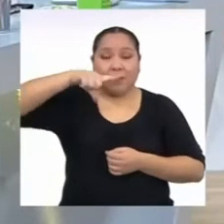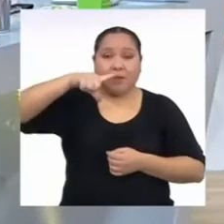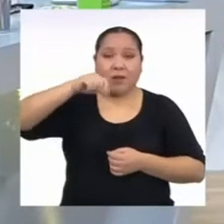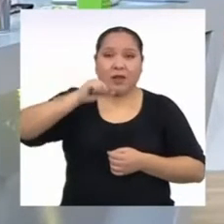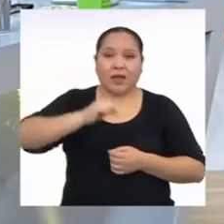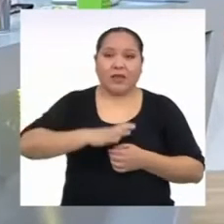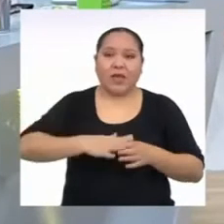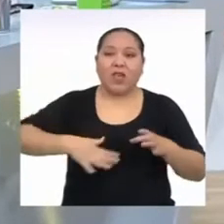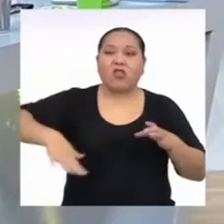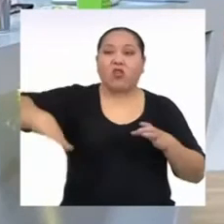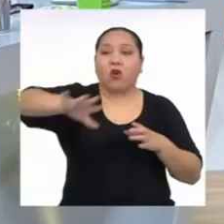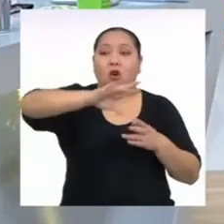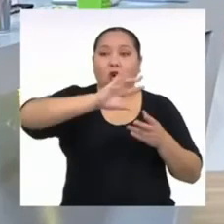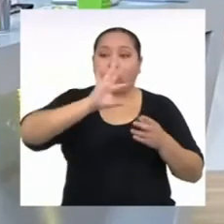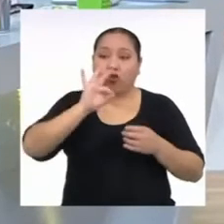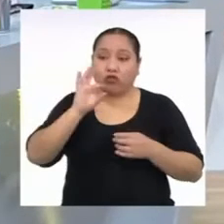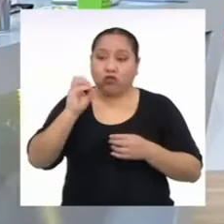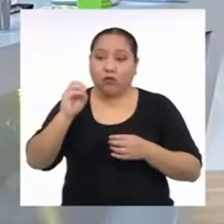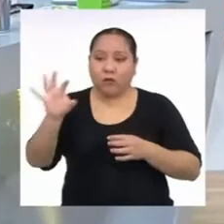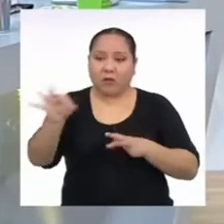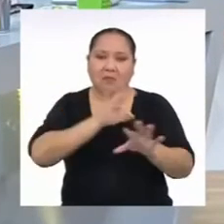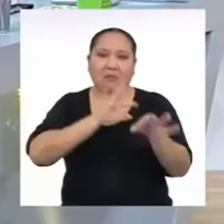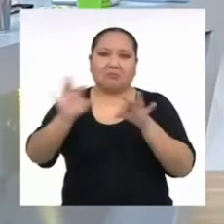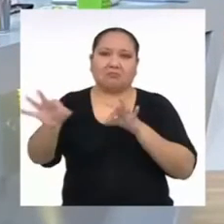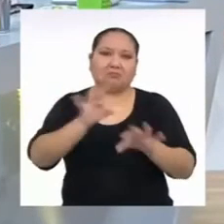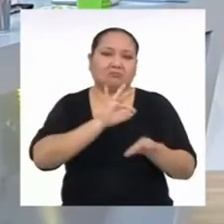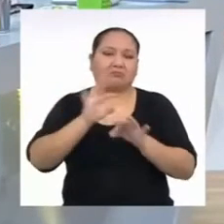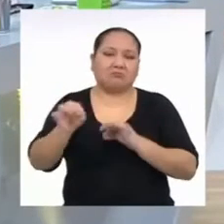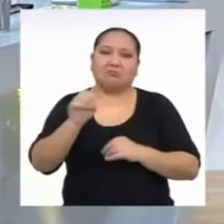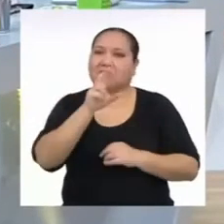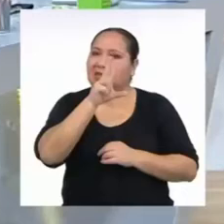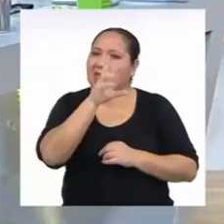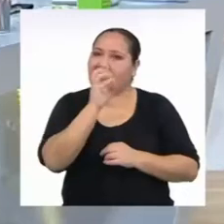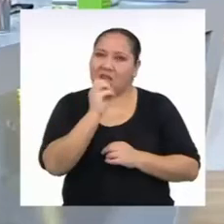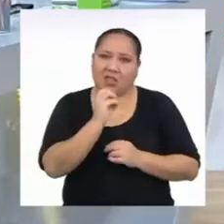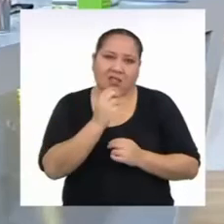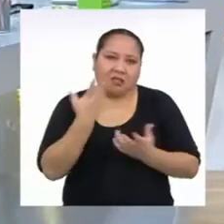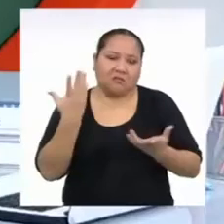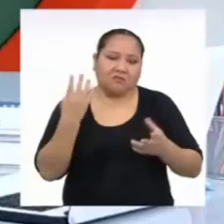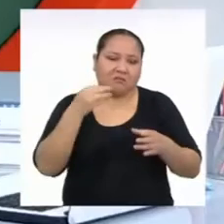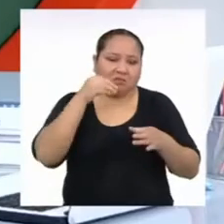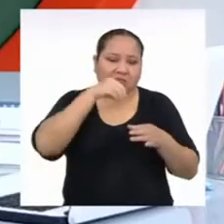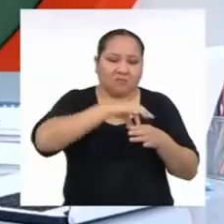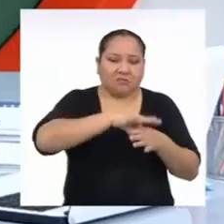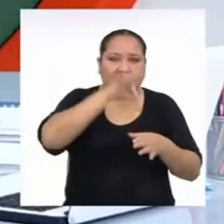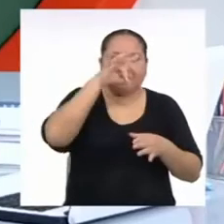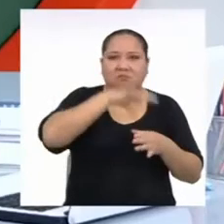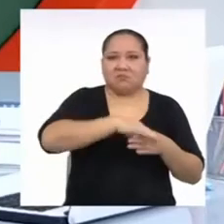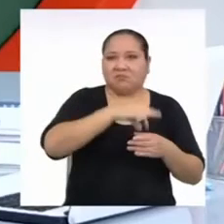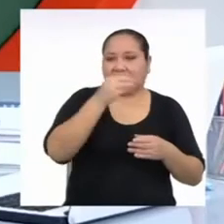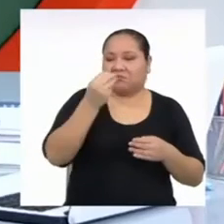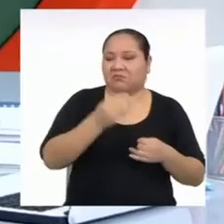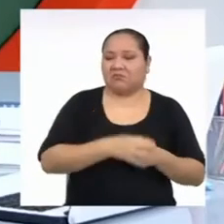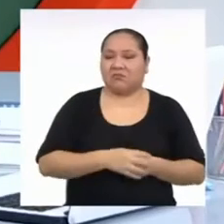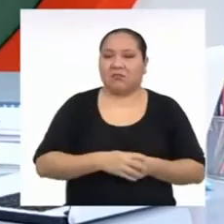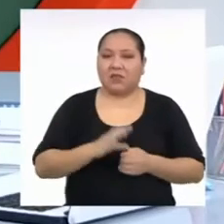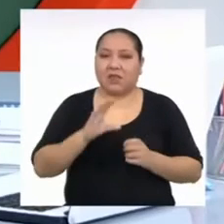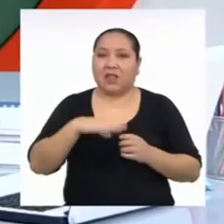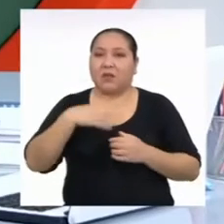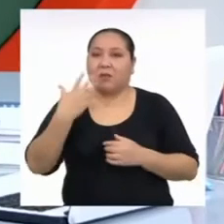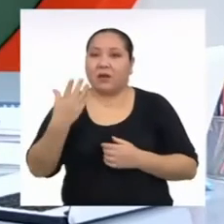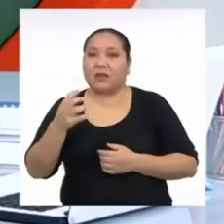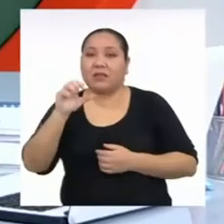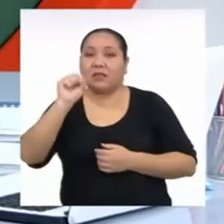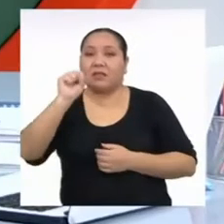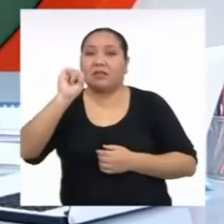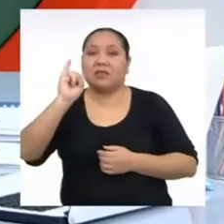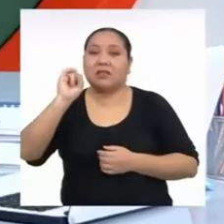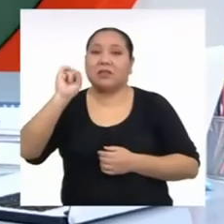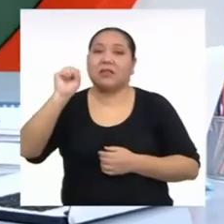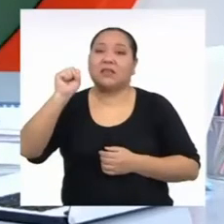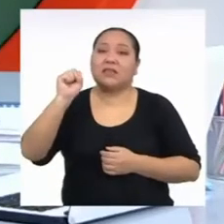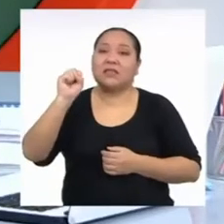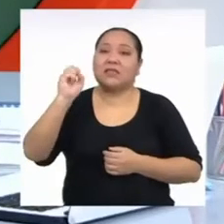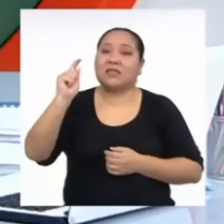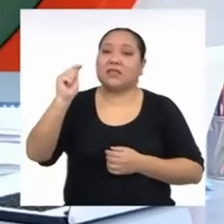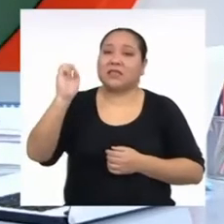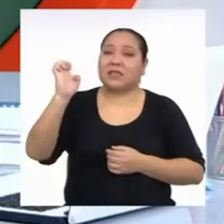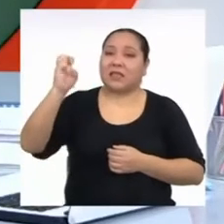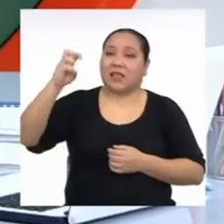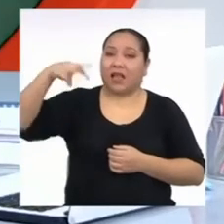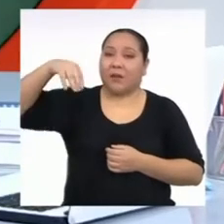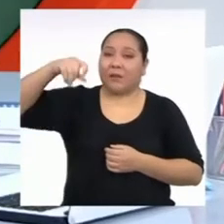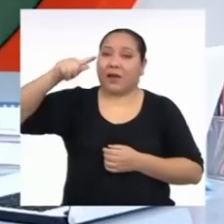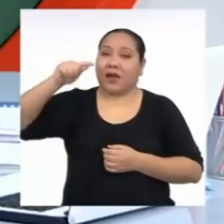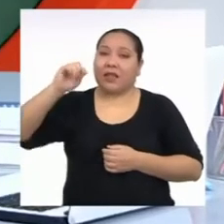de los 90 a 30 al azar, por sorteo. Luego, en el sistemático, elijo